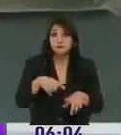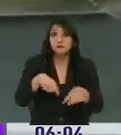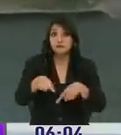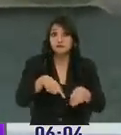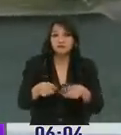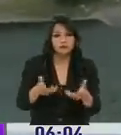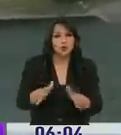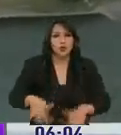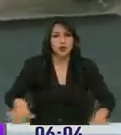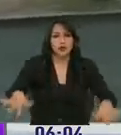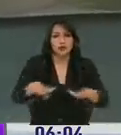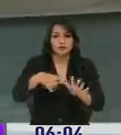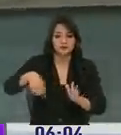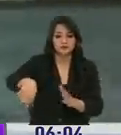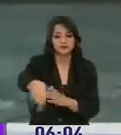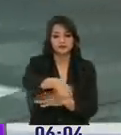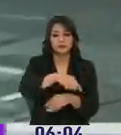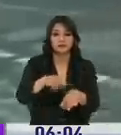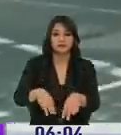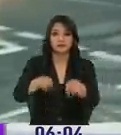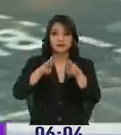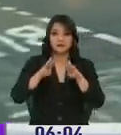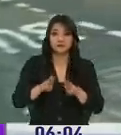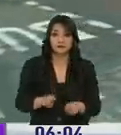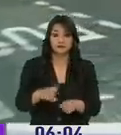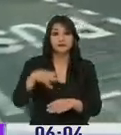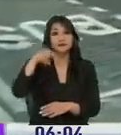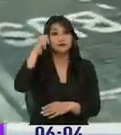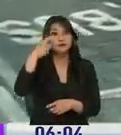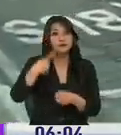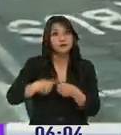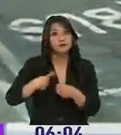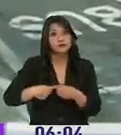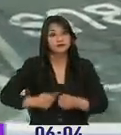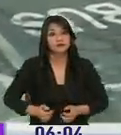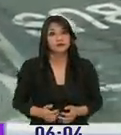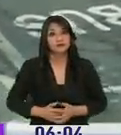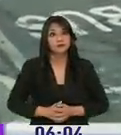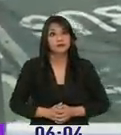esta zona del redondel de Miraflores, en el norte de la capital.